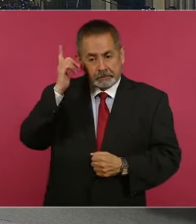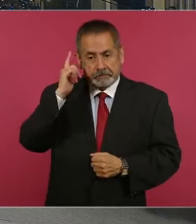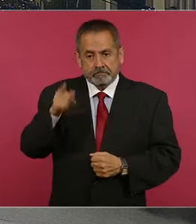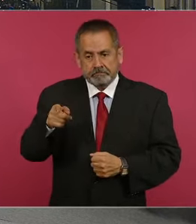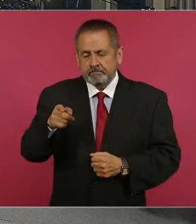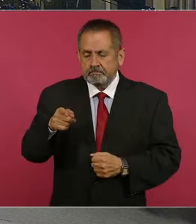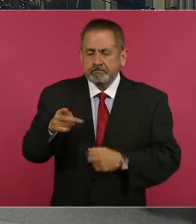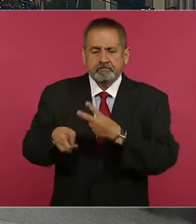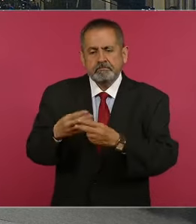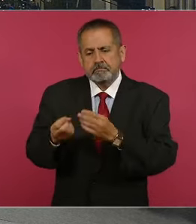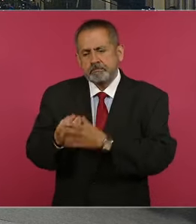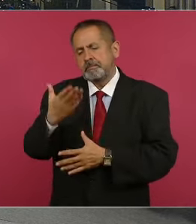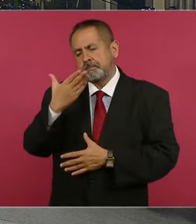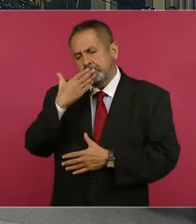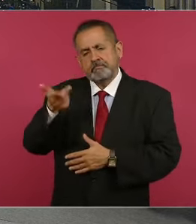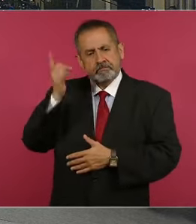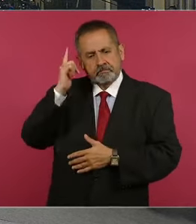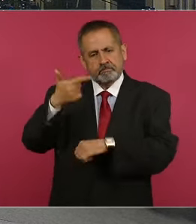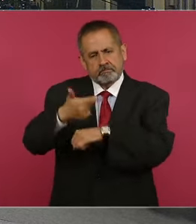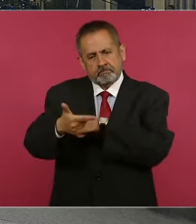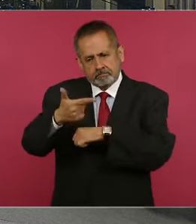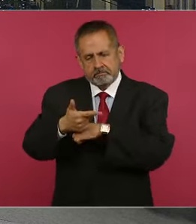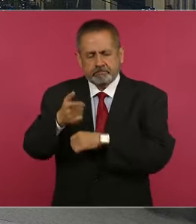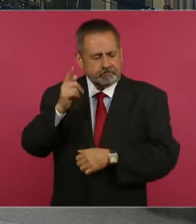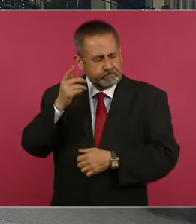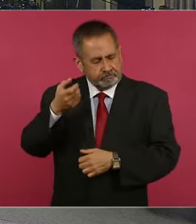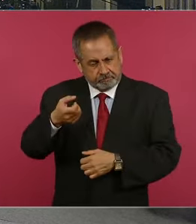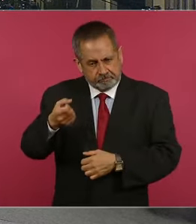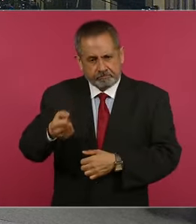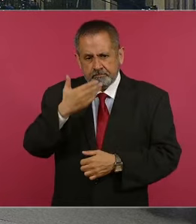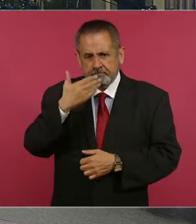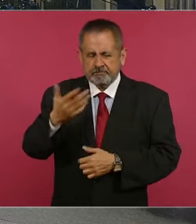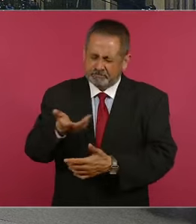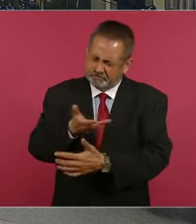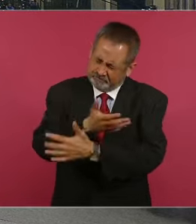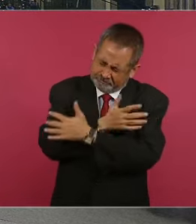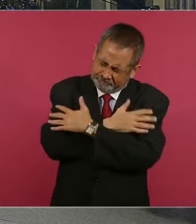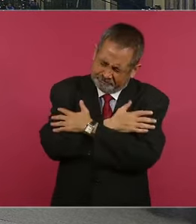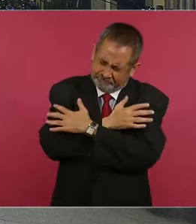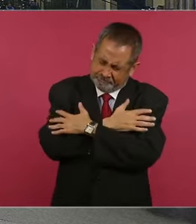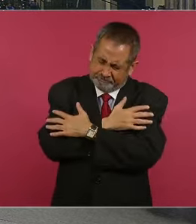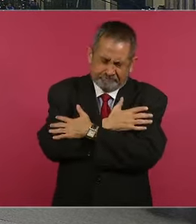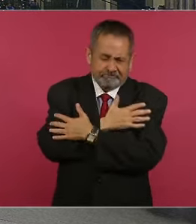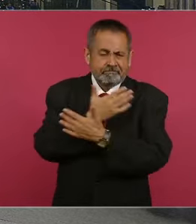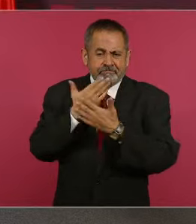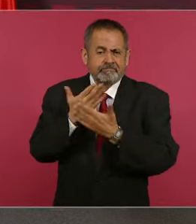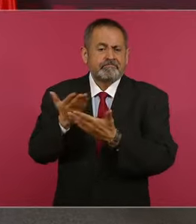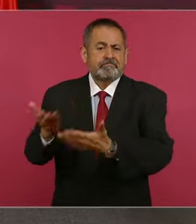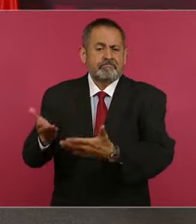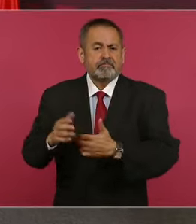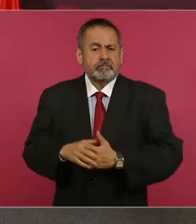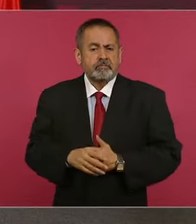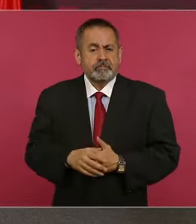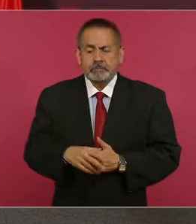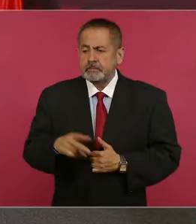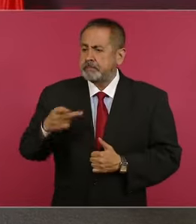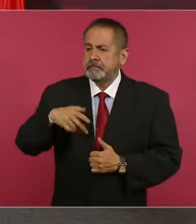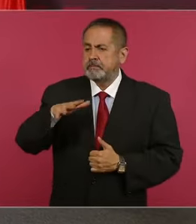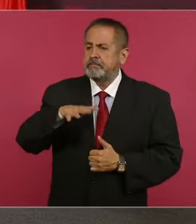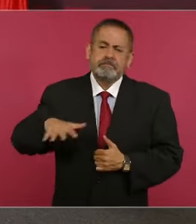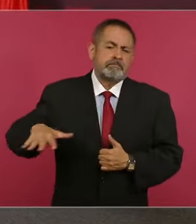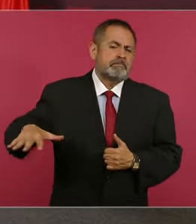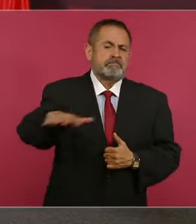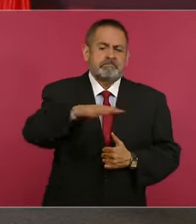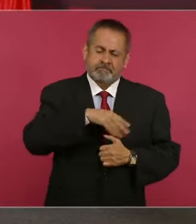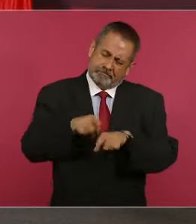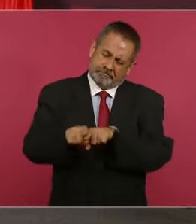salgan bien las cosas en Guatemala, y le mandamos un abrazo al pueblo